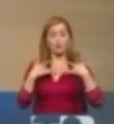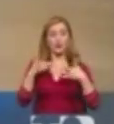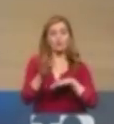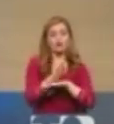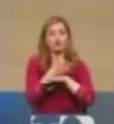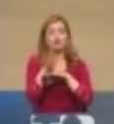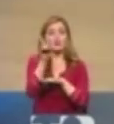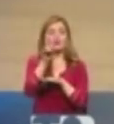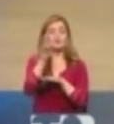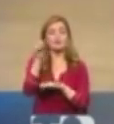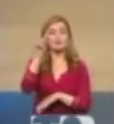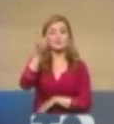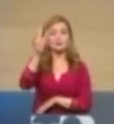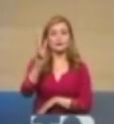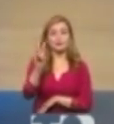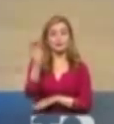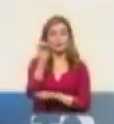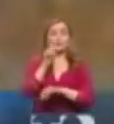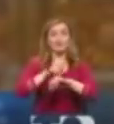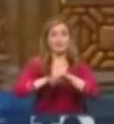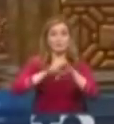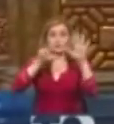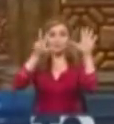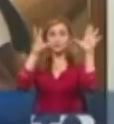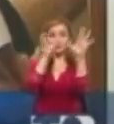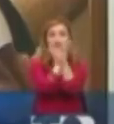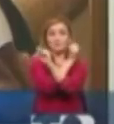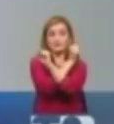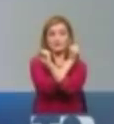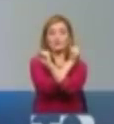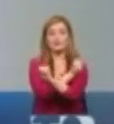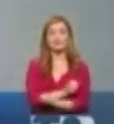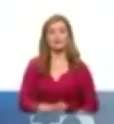viernes 26 de octubre a las 8 de la noche.